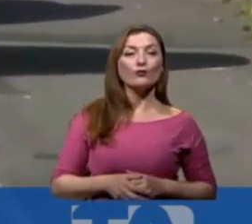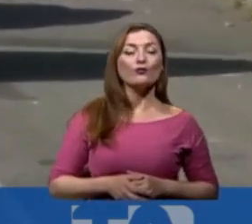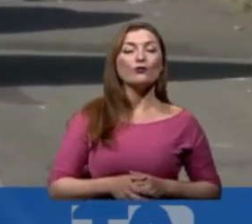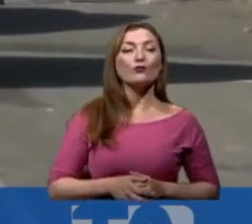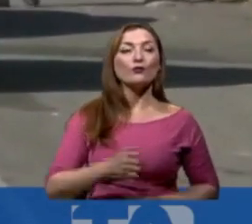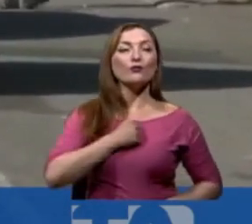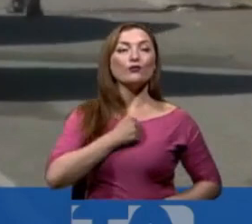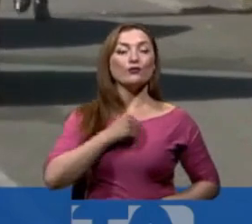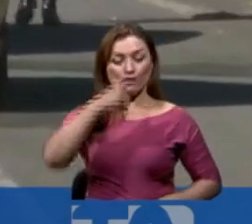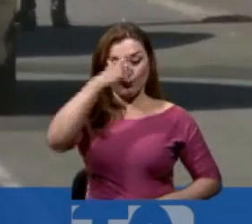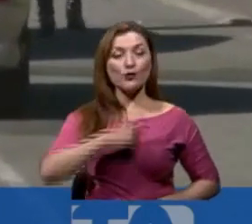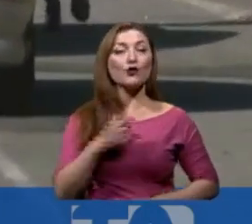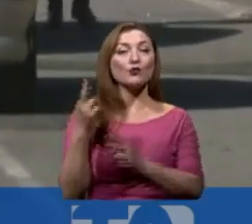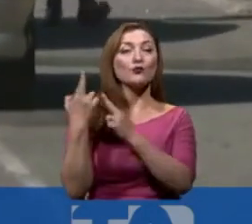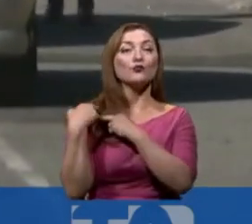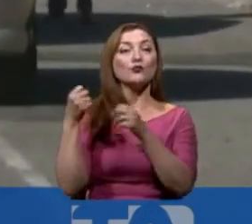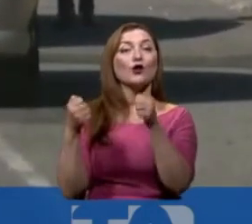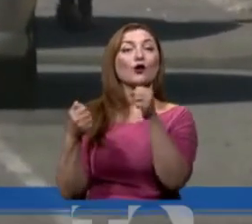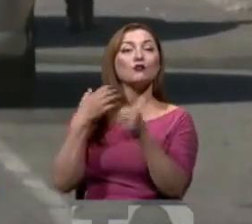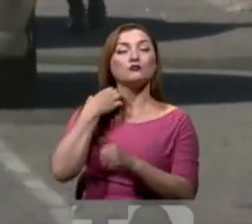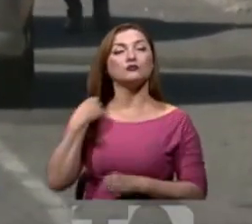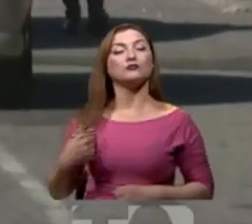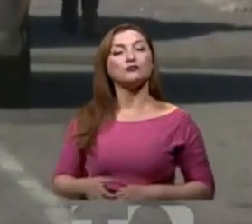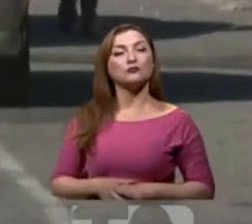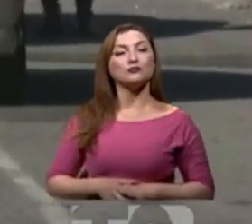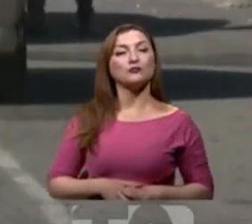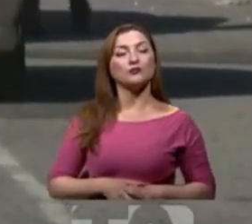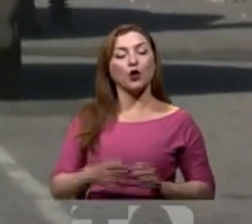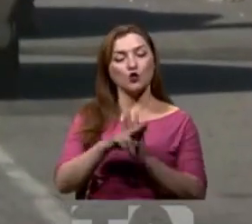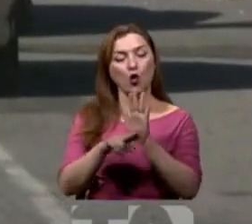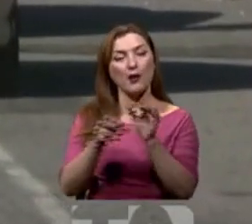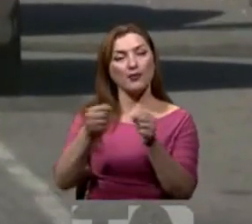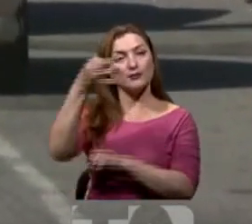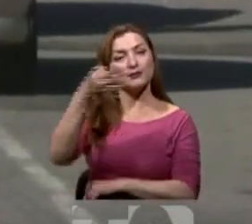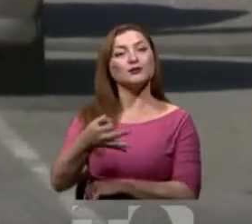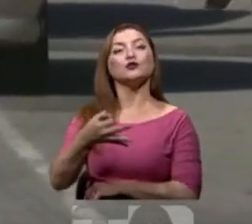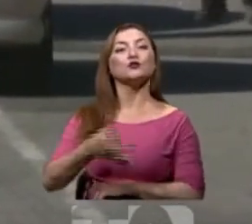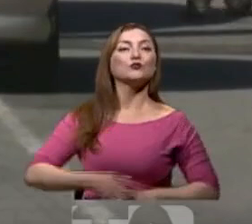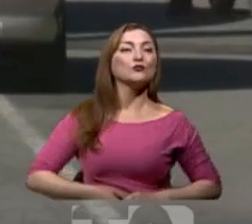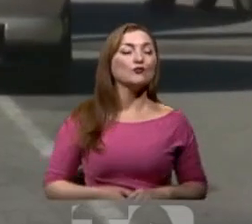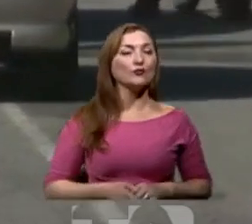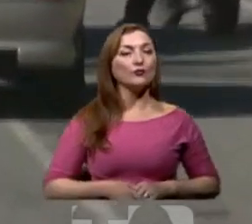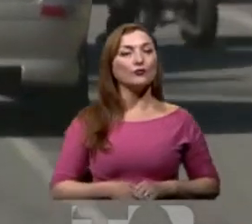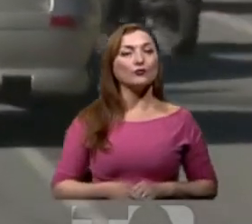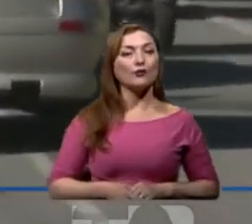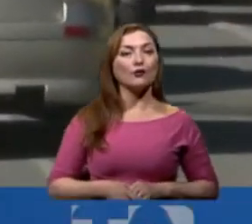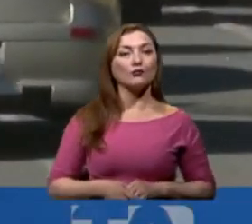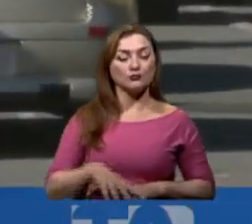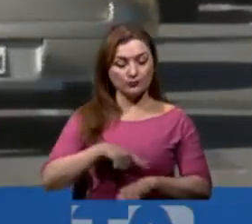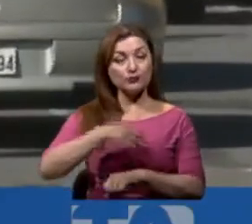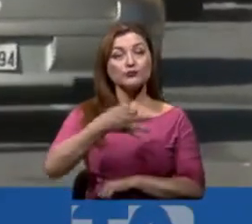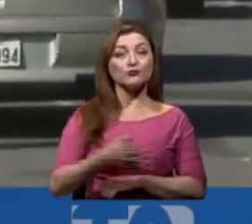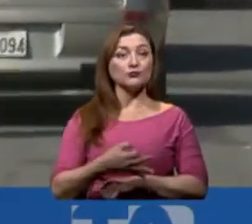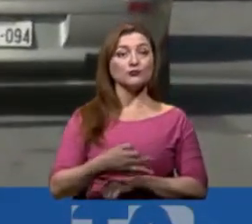las personas que saben que tienen un vehículo en sus manos y que deben cumplir con las normas de tránsito, cumplir con las normas de velocidad, salir a tiempo